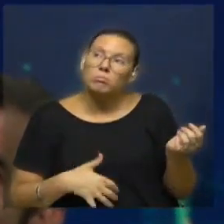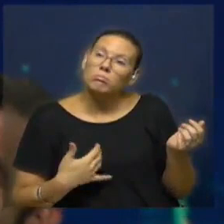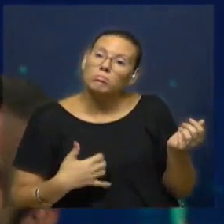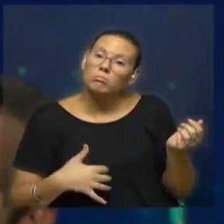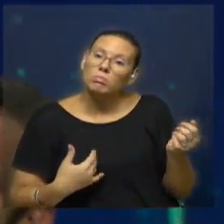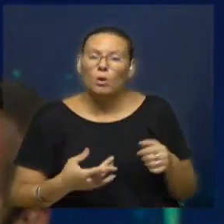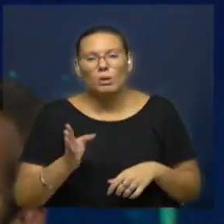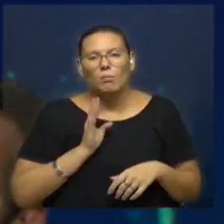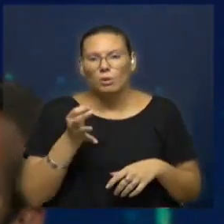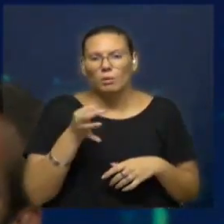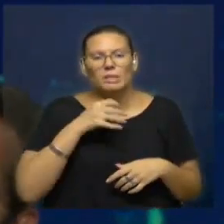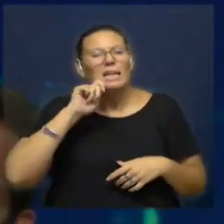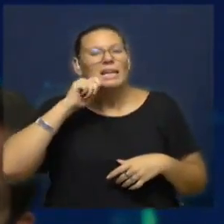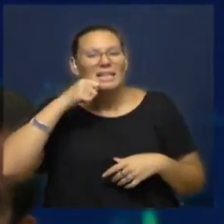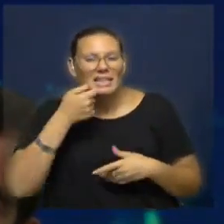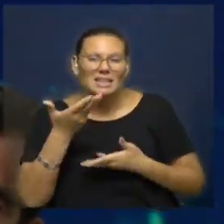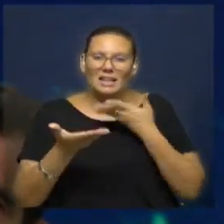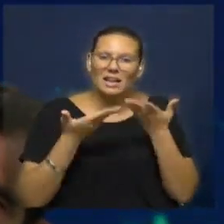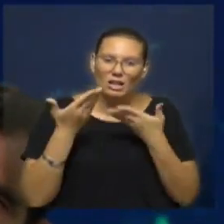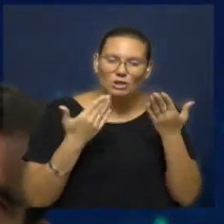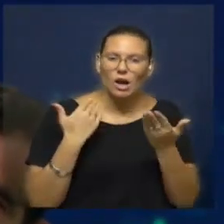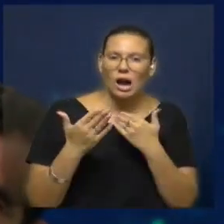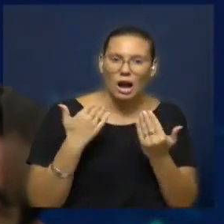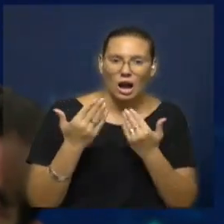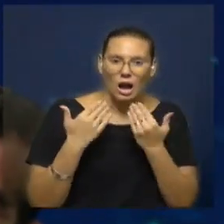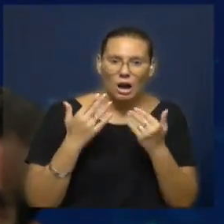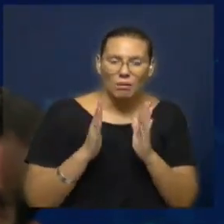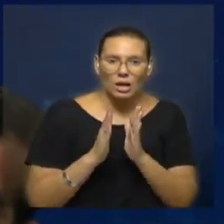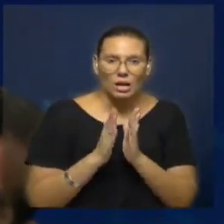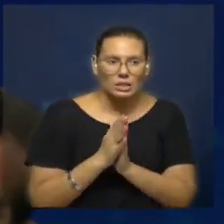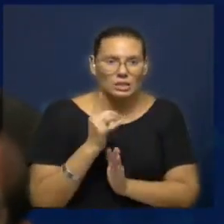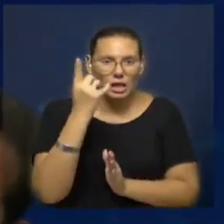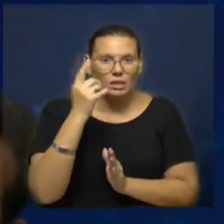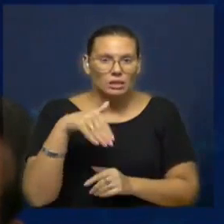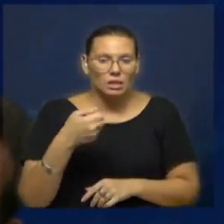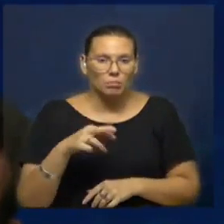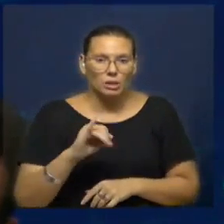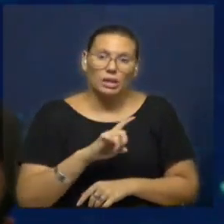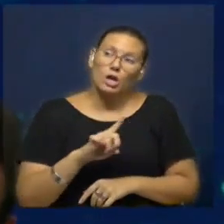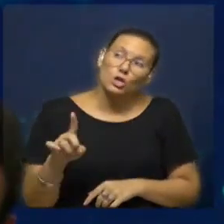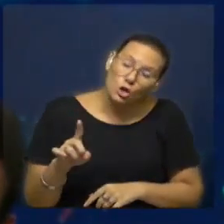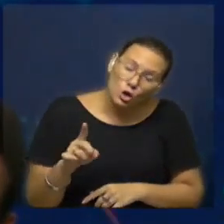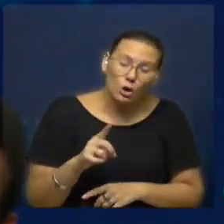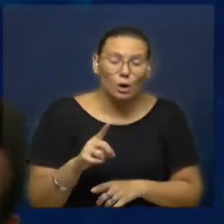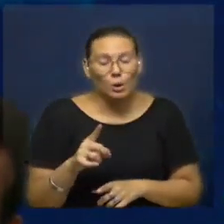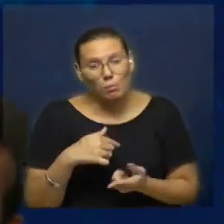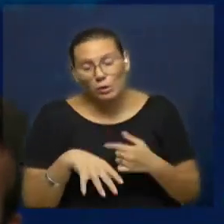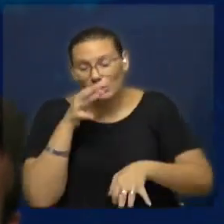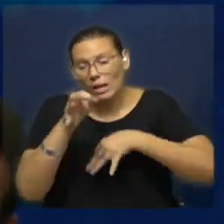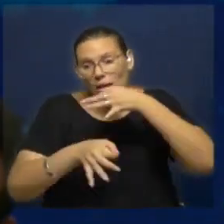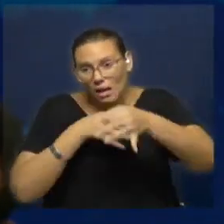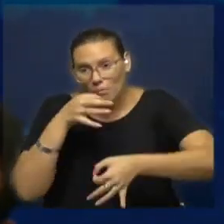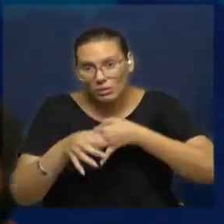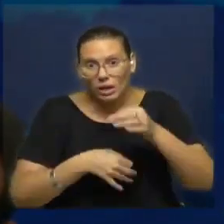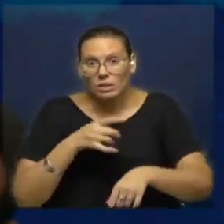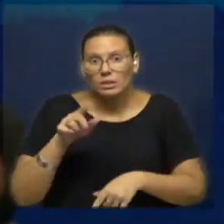viene y me dice, qué lindo ese tema que habla de la Santa María. En realidad no están así, señora, le expliqué. Y bueno, y así es